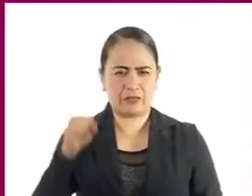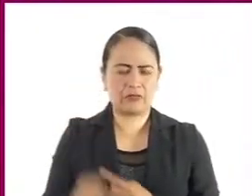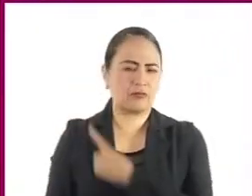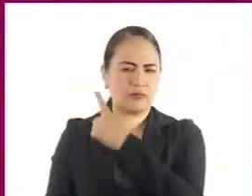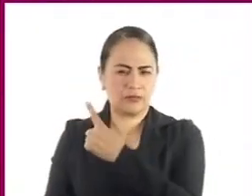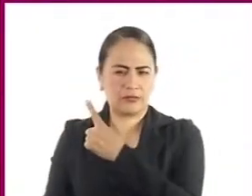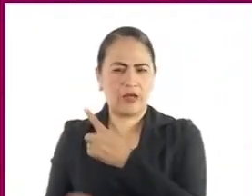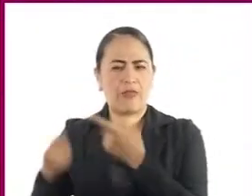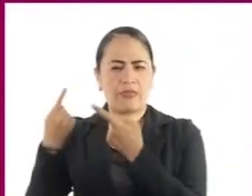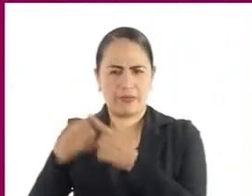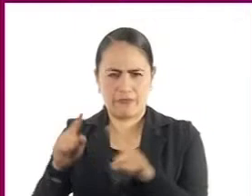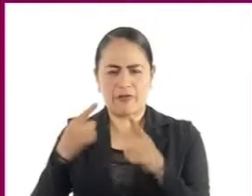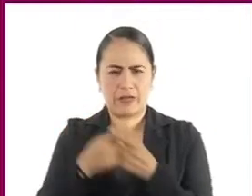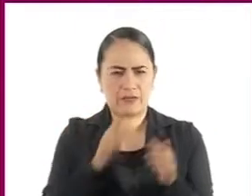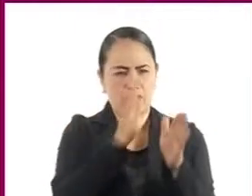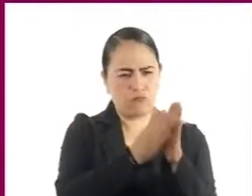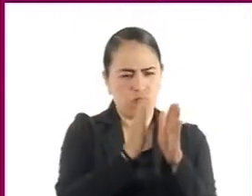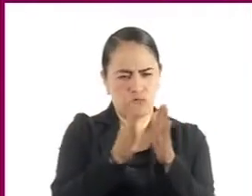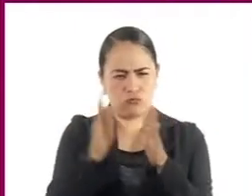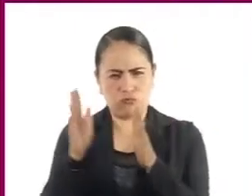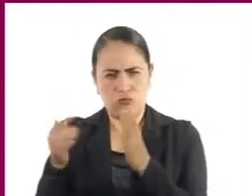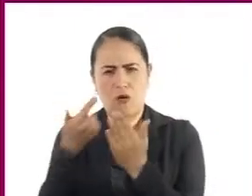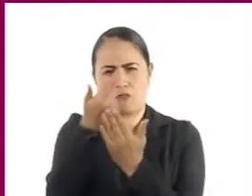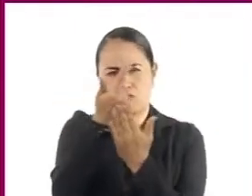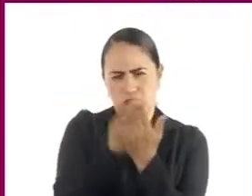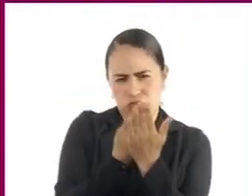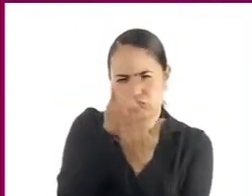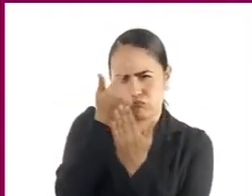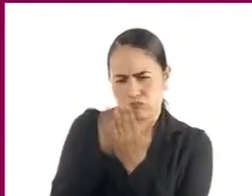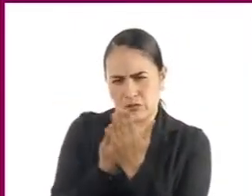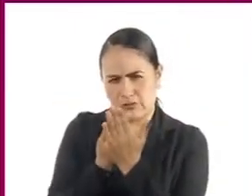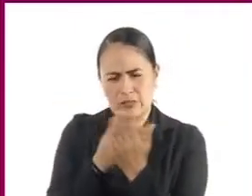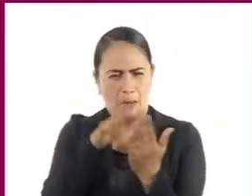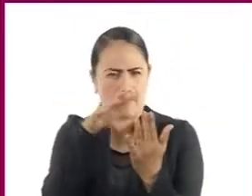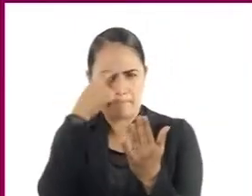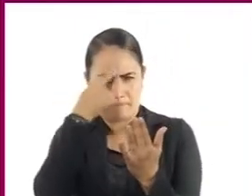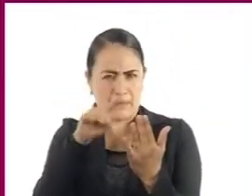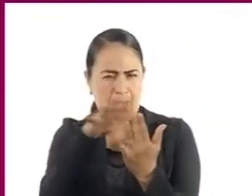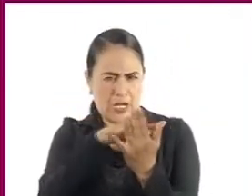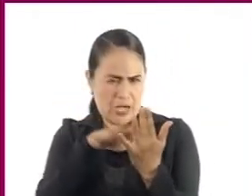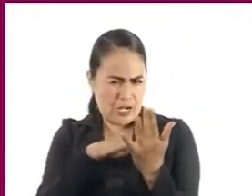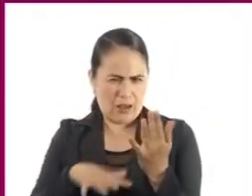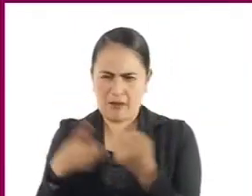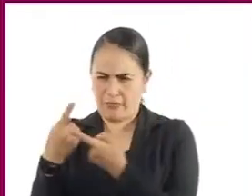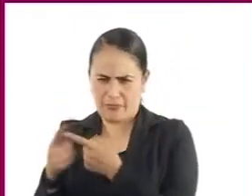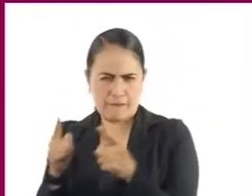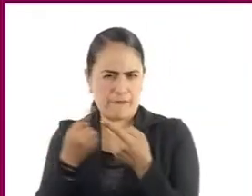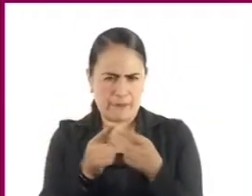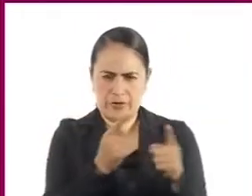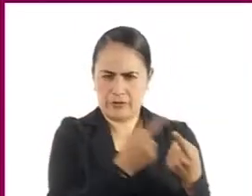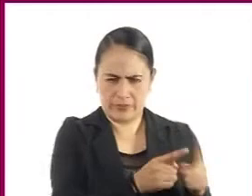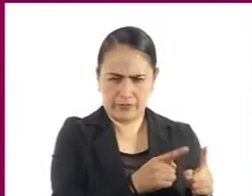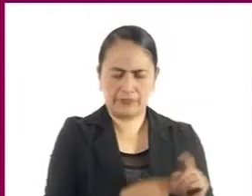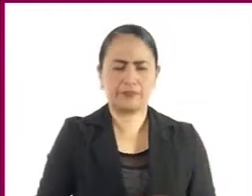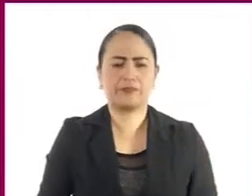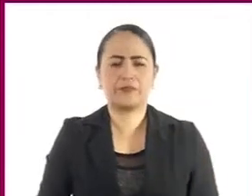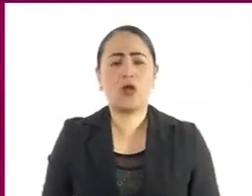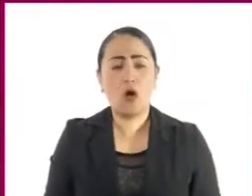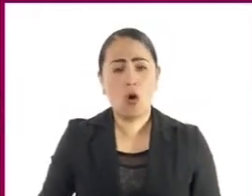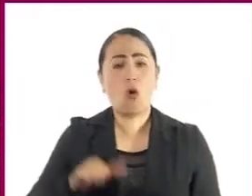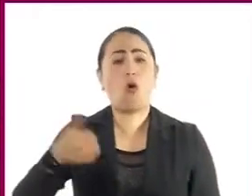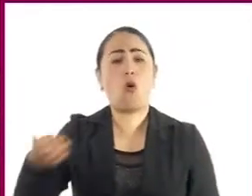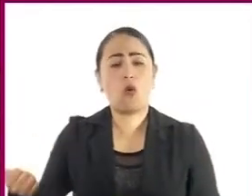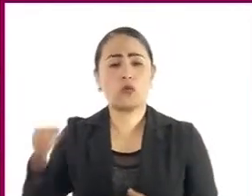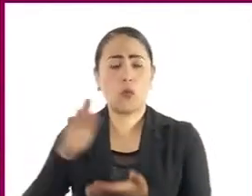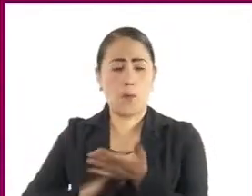catálogos de biblioteca, directorios, listas de lecturas, entre otros. La referencia de otros documentos